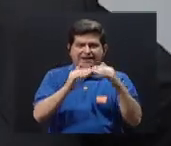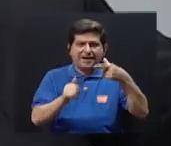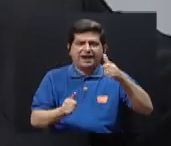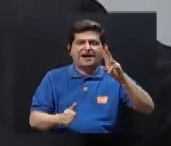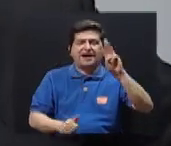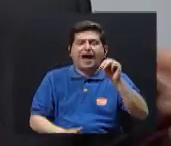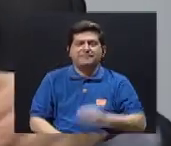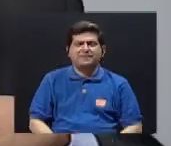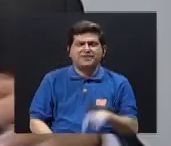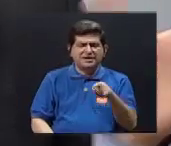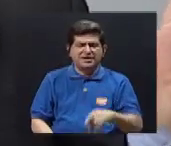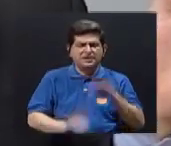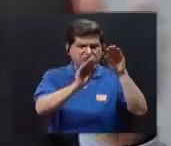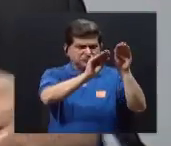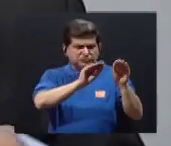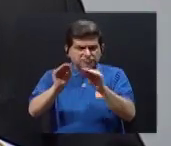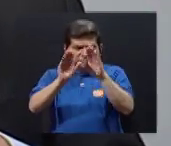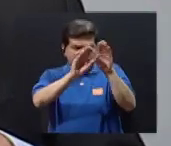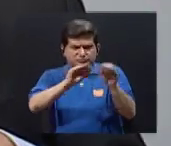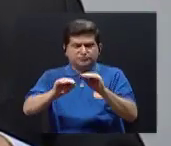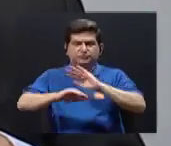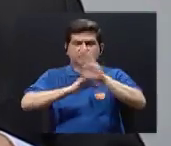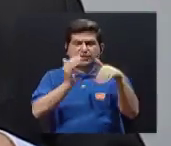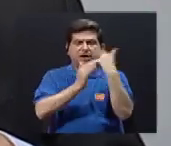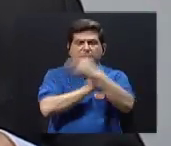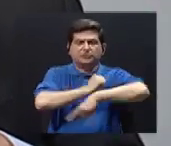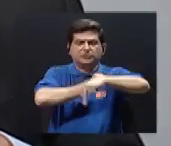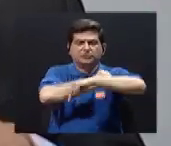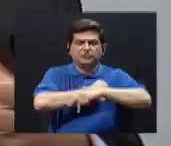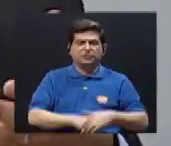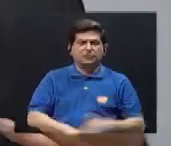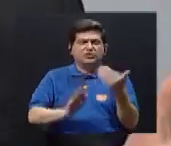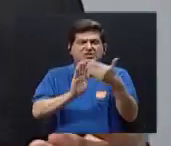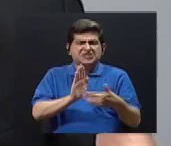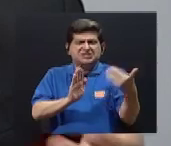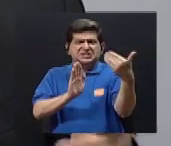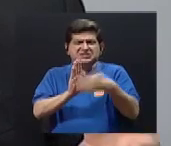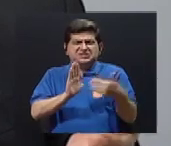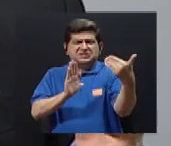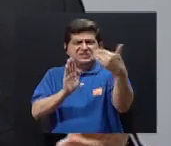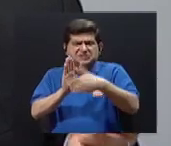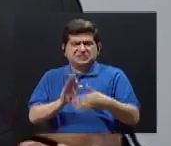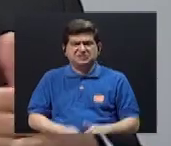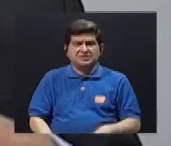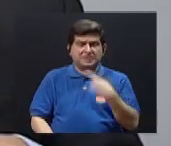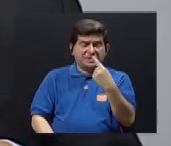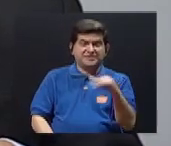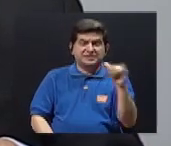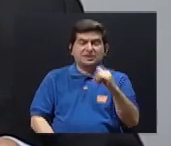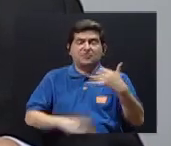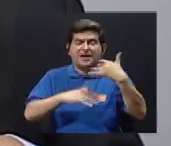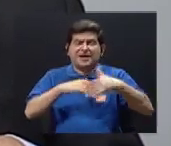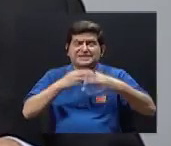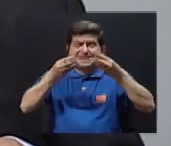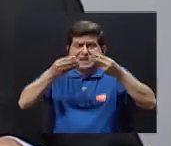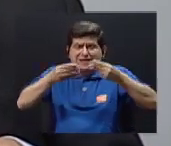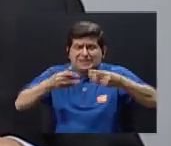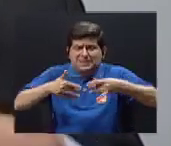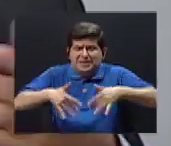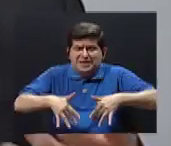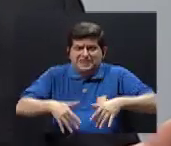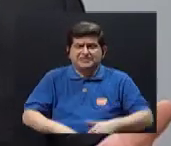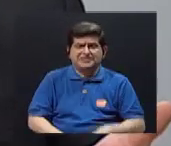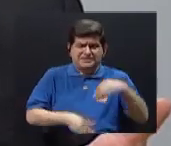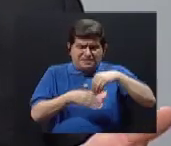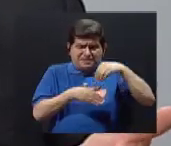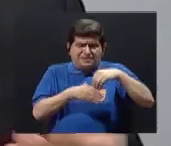van traslapando hacia el resto del país, ¿verdad? Y que van desangrando, de una otra manera, para ponerlo muy visual,